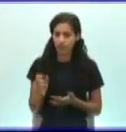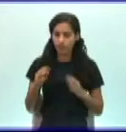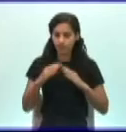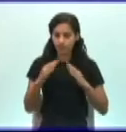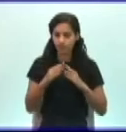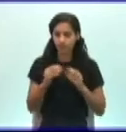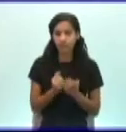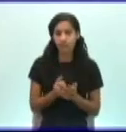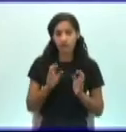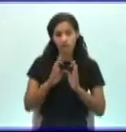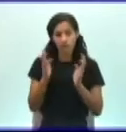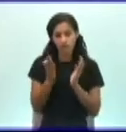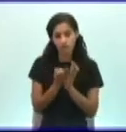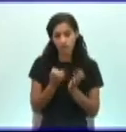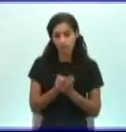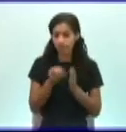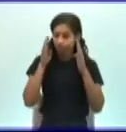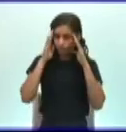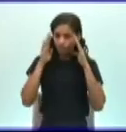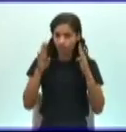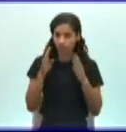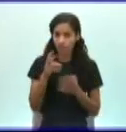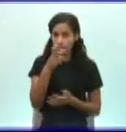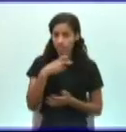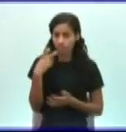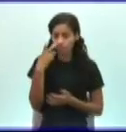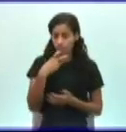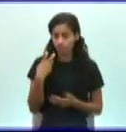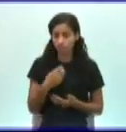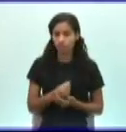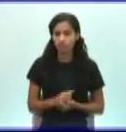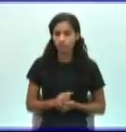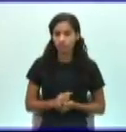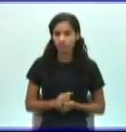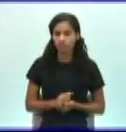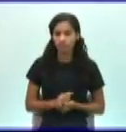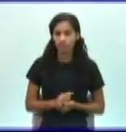casa. Familiares, atentos a la pronunciación.